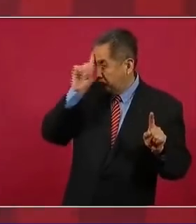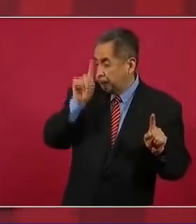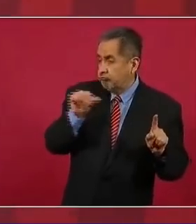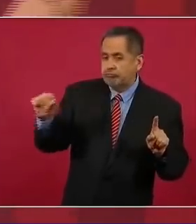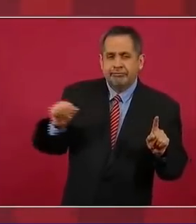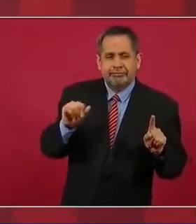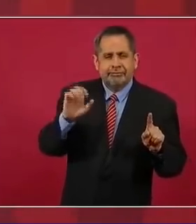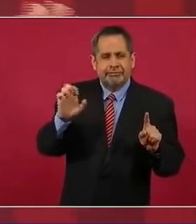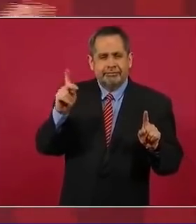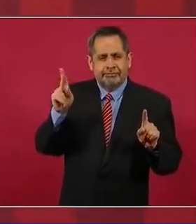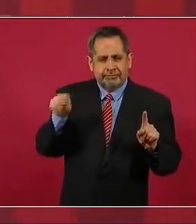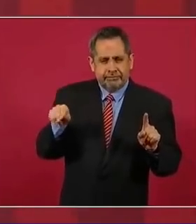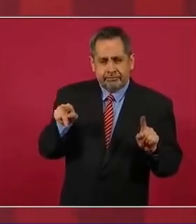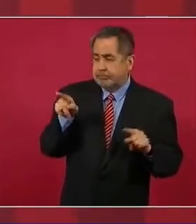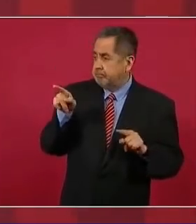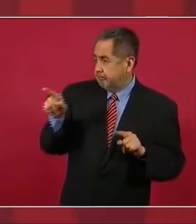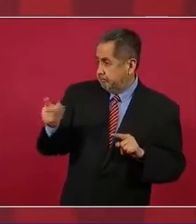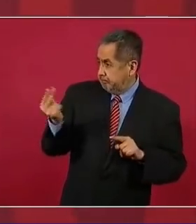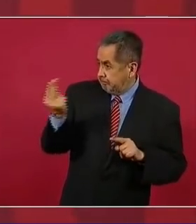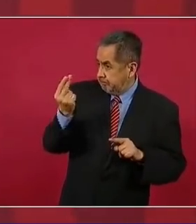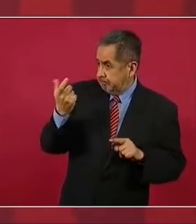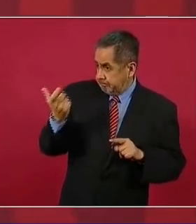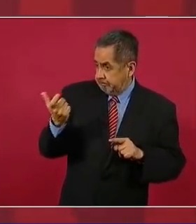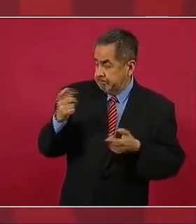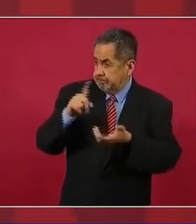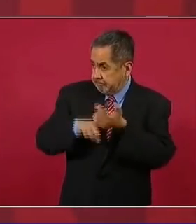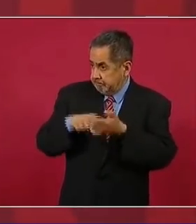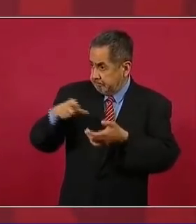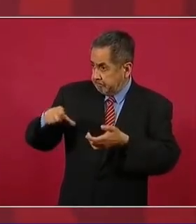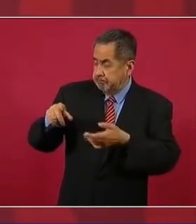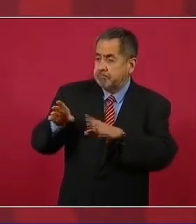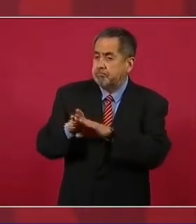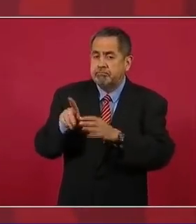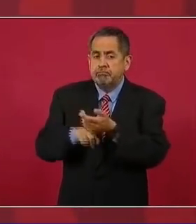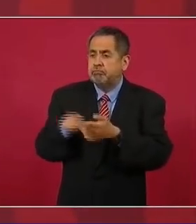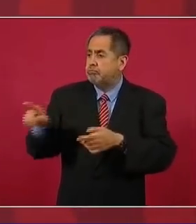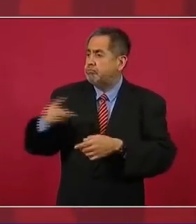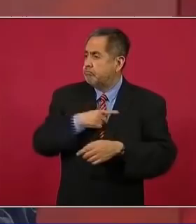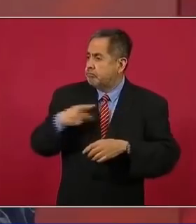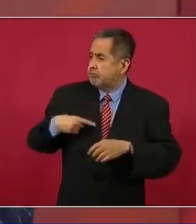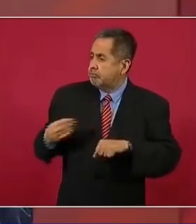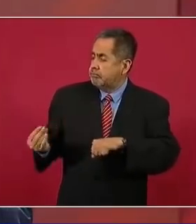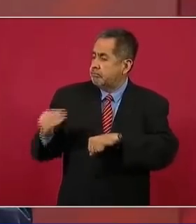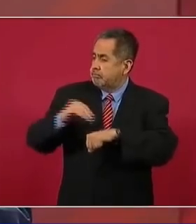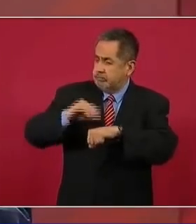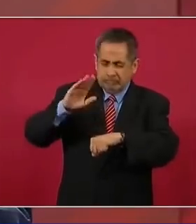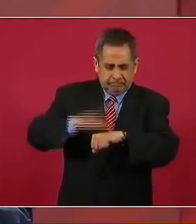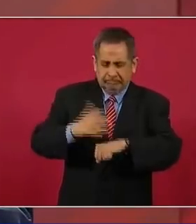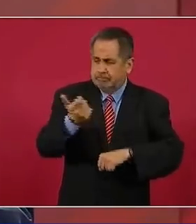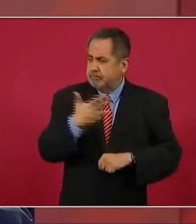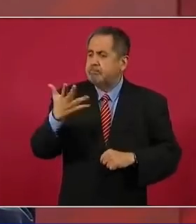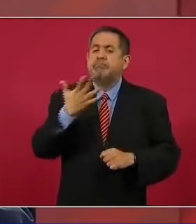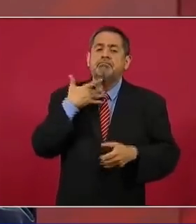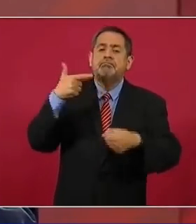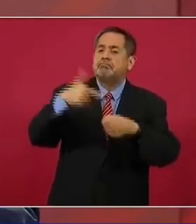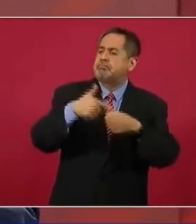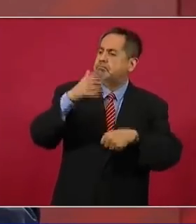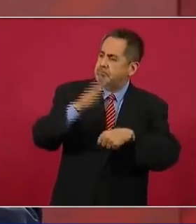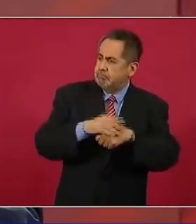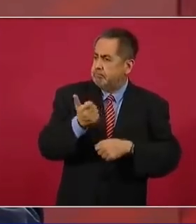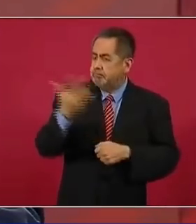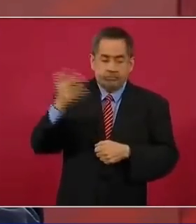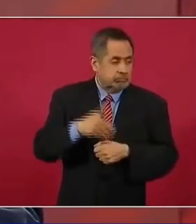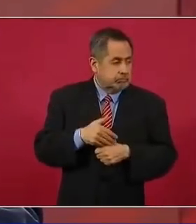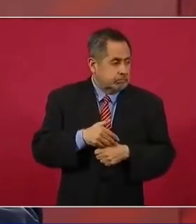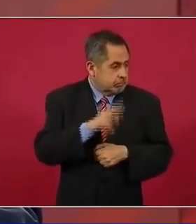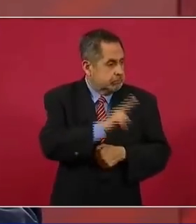que para tener dinero en el gobierno que aumentara el precio de las gasolinas, y le hicieron